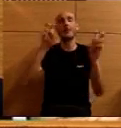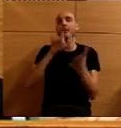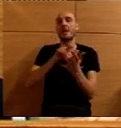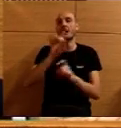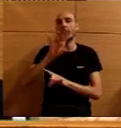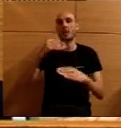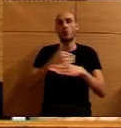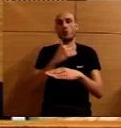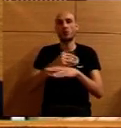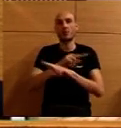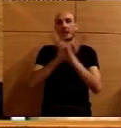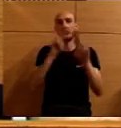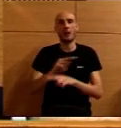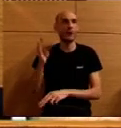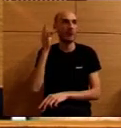Rurals.